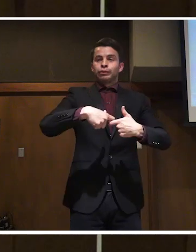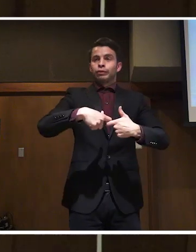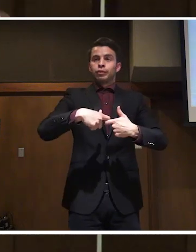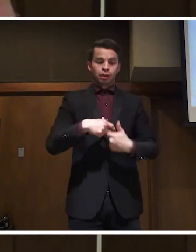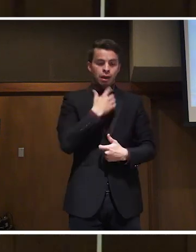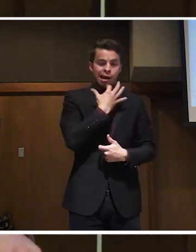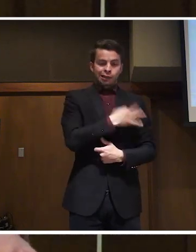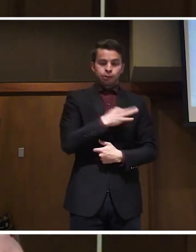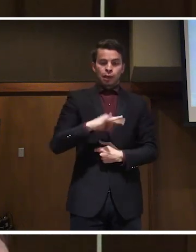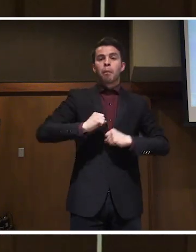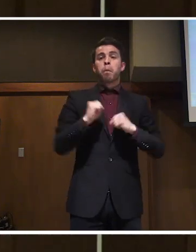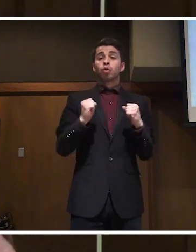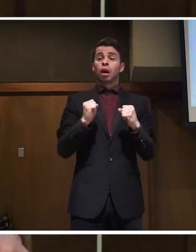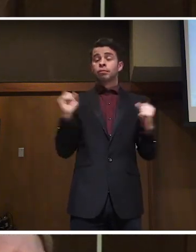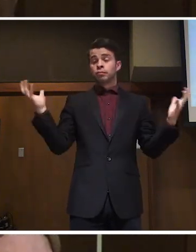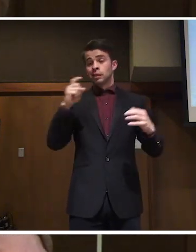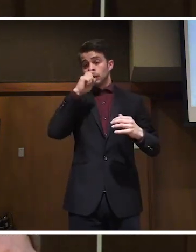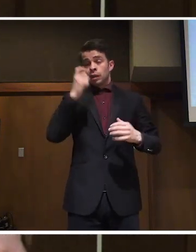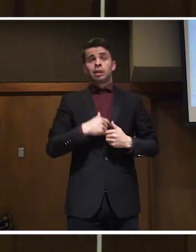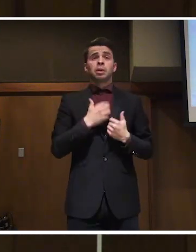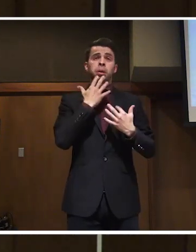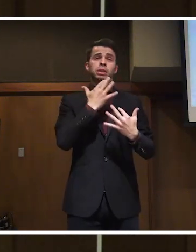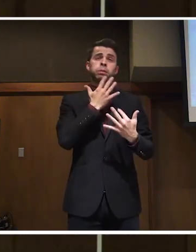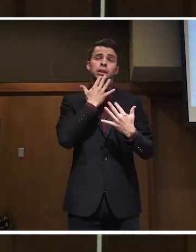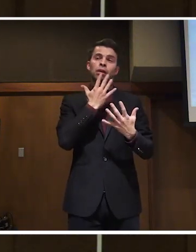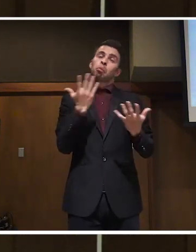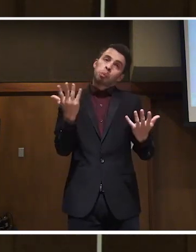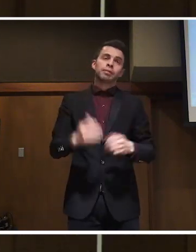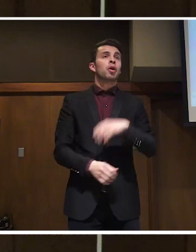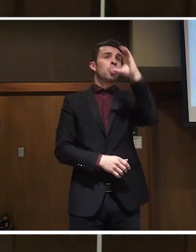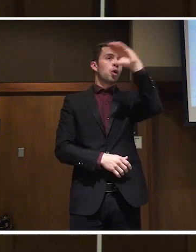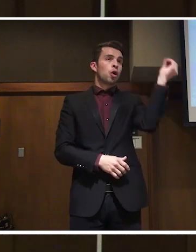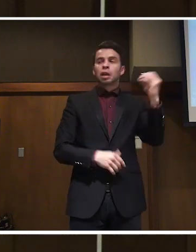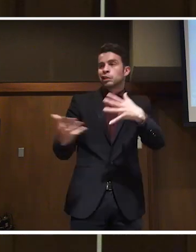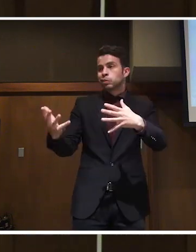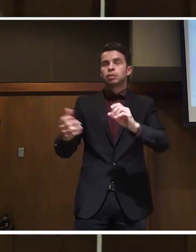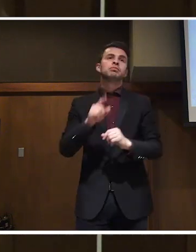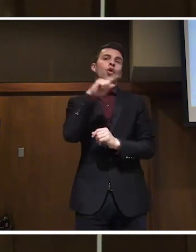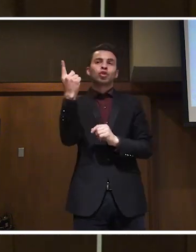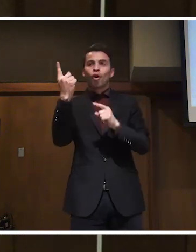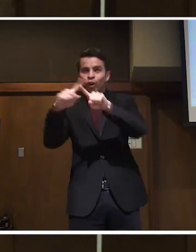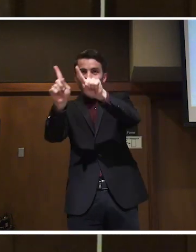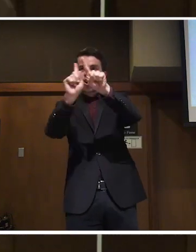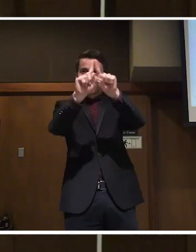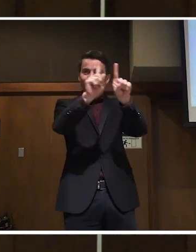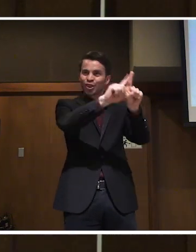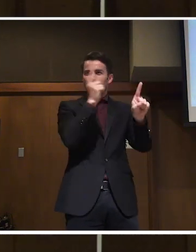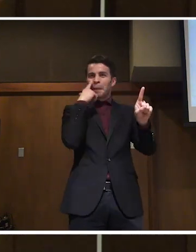los bogotanos elegantes, y de alguna manera el resto del país se trata de esconder un poco.